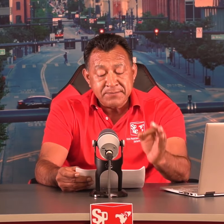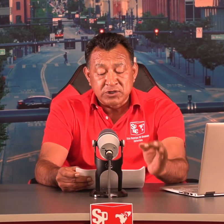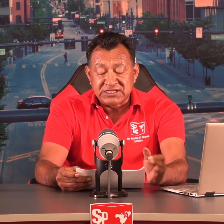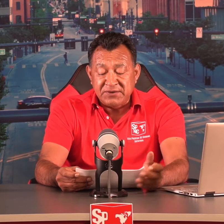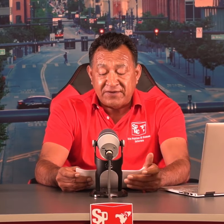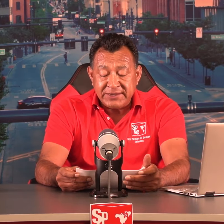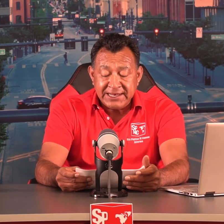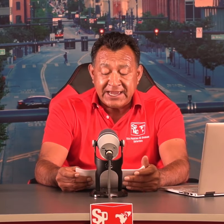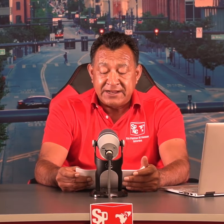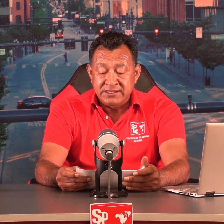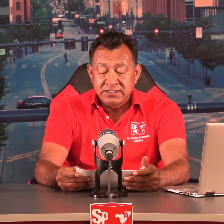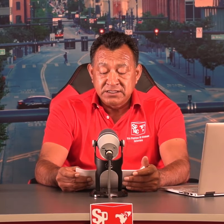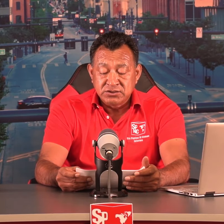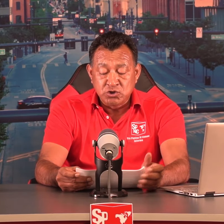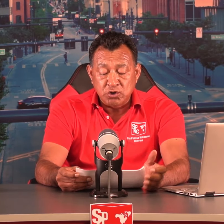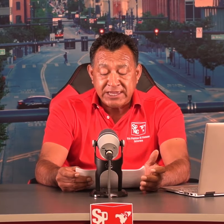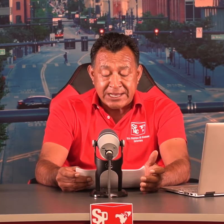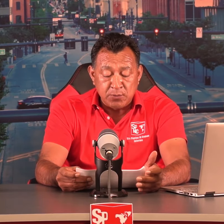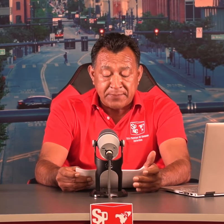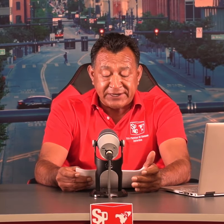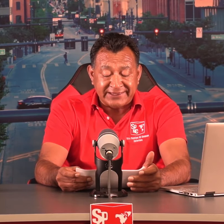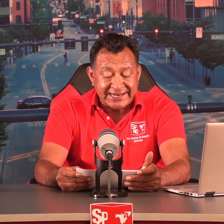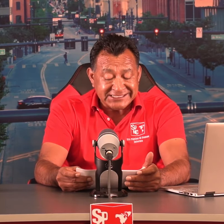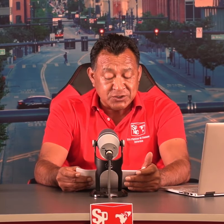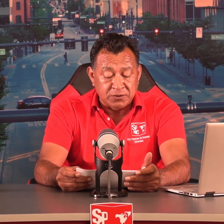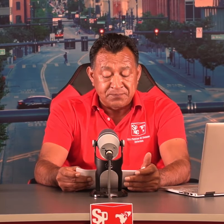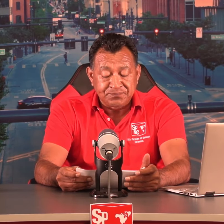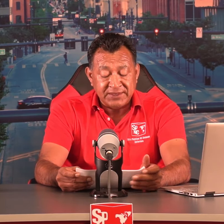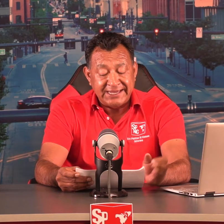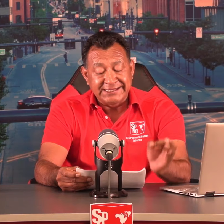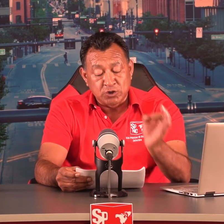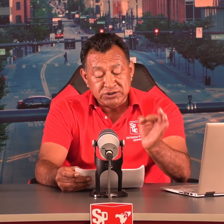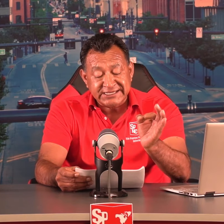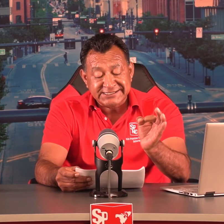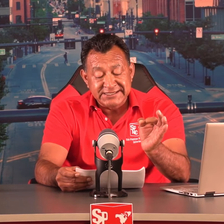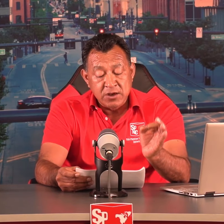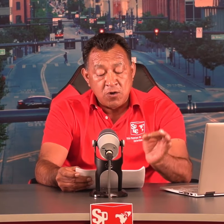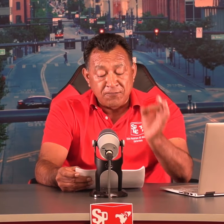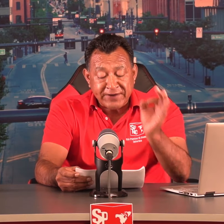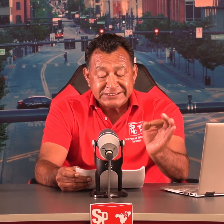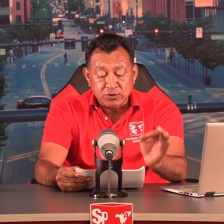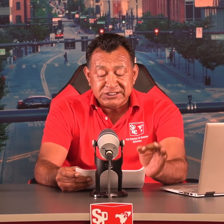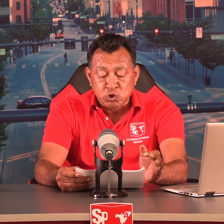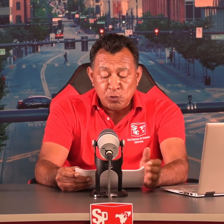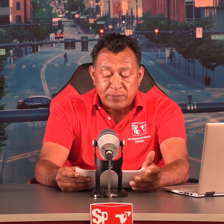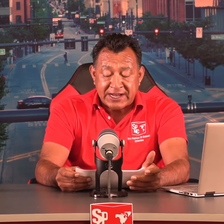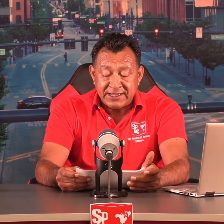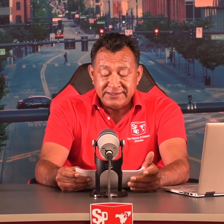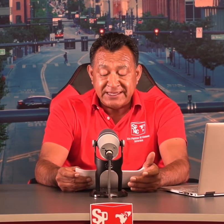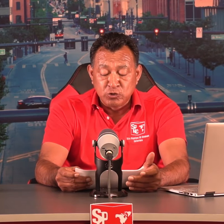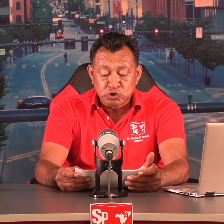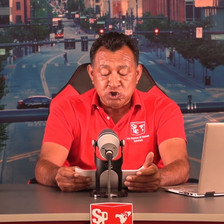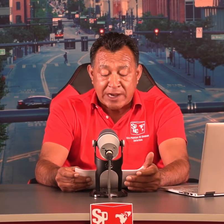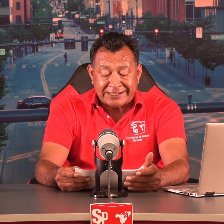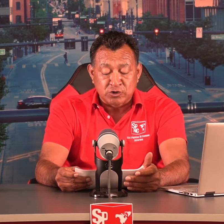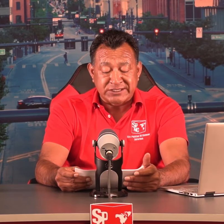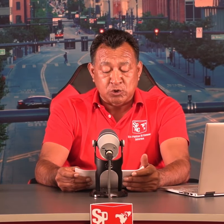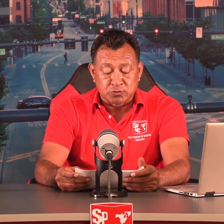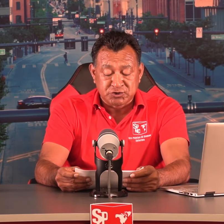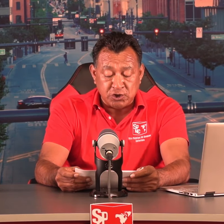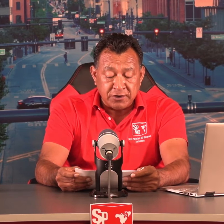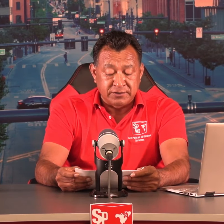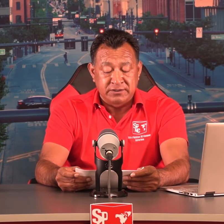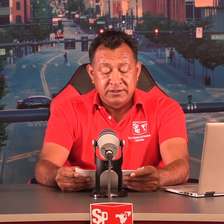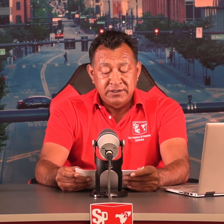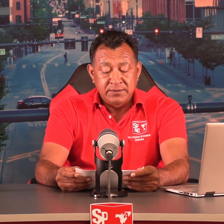miembros de mi familia yo ya no me pertenezco entonces ofrezco disculpa denunció actos